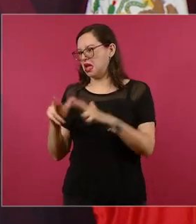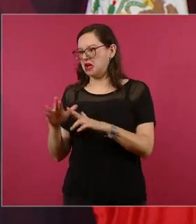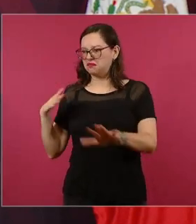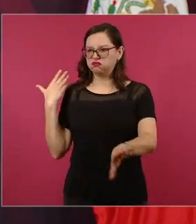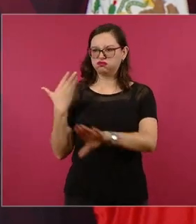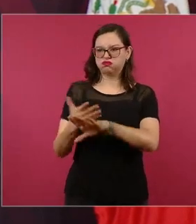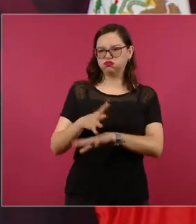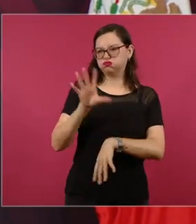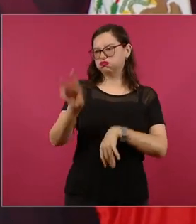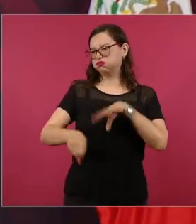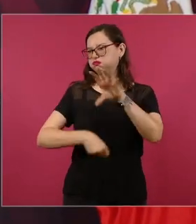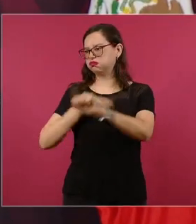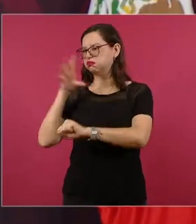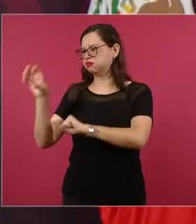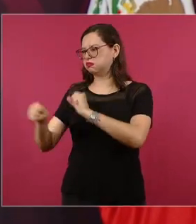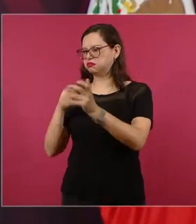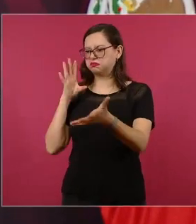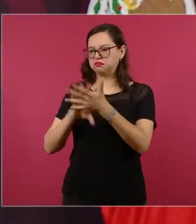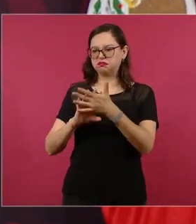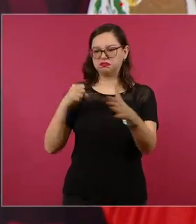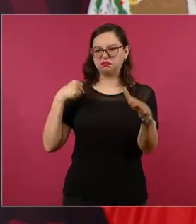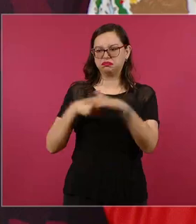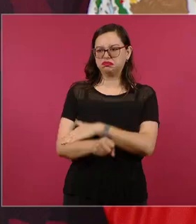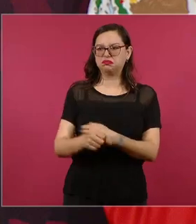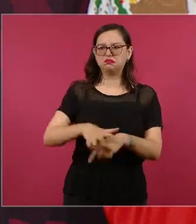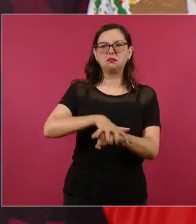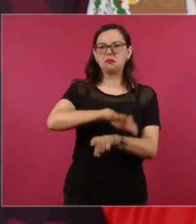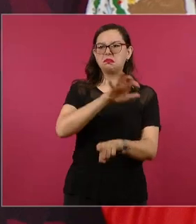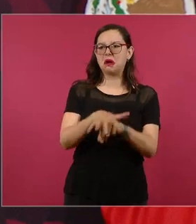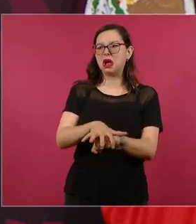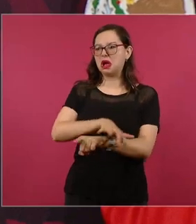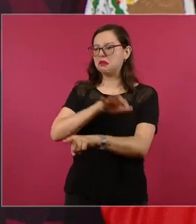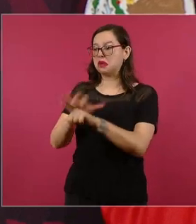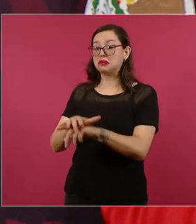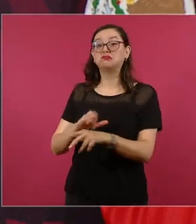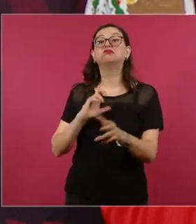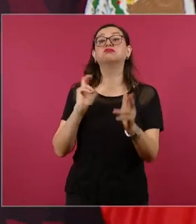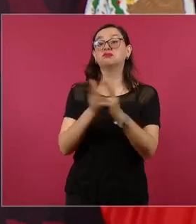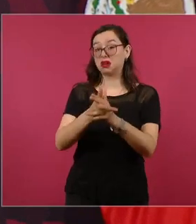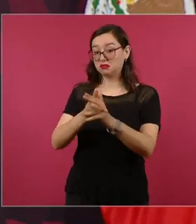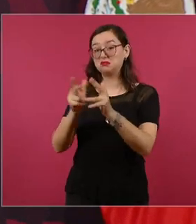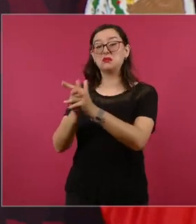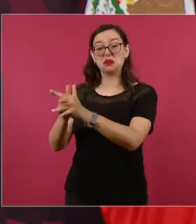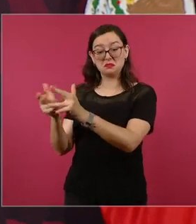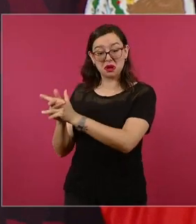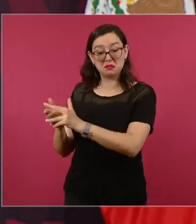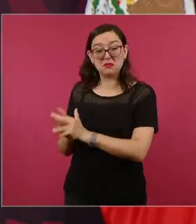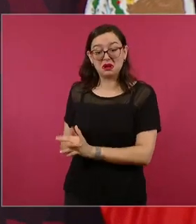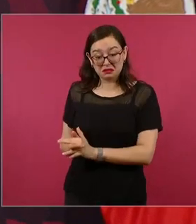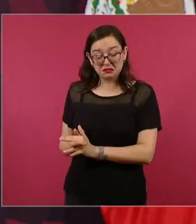a maestros, reprimieron, hubieron asesinatos,